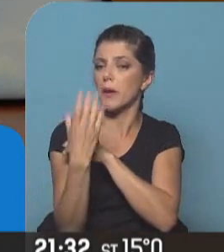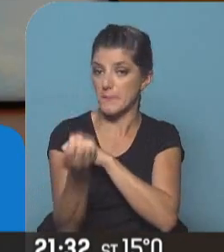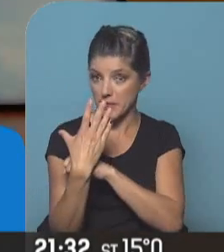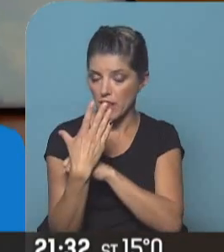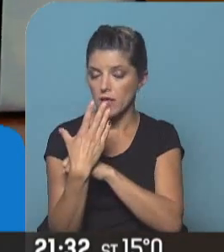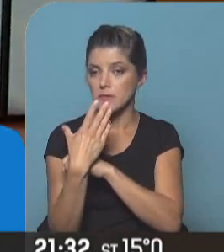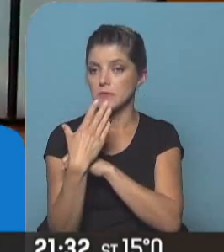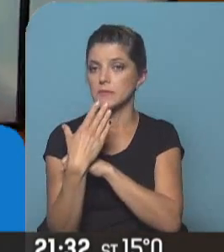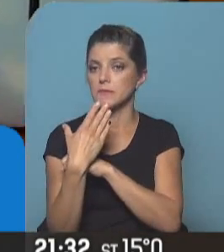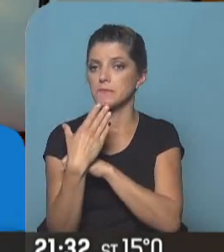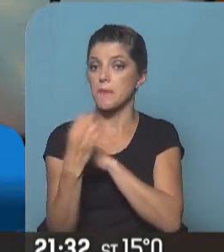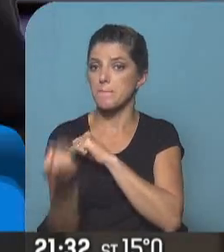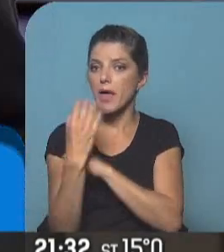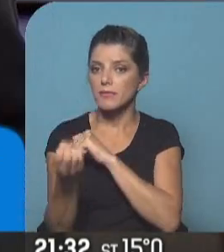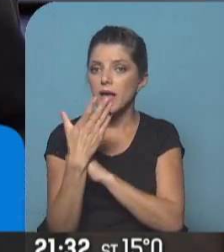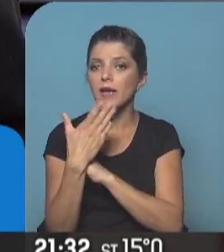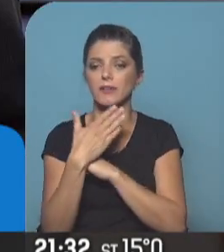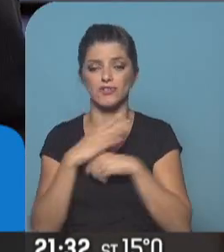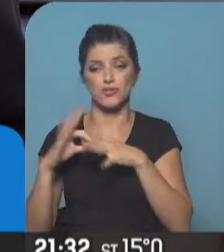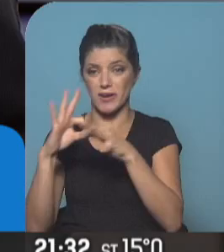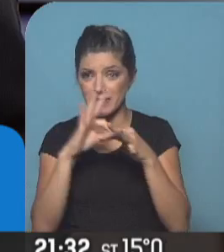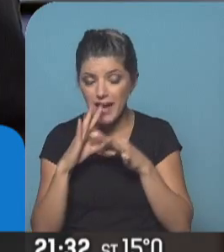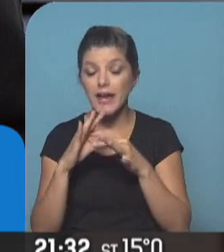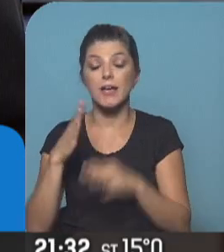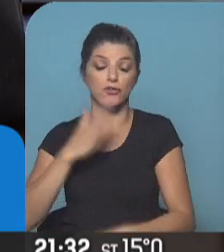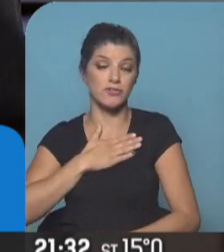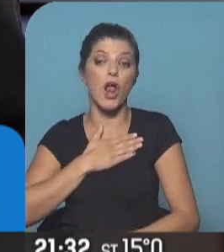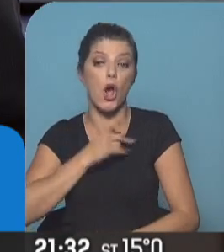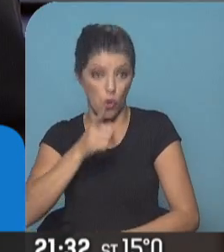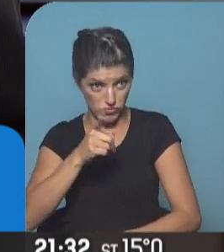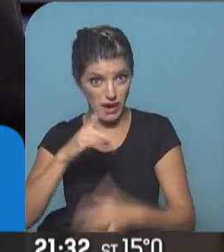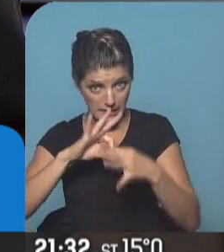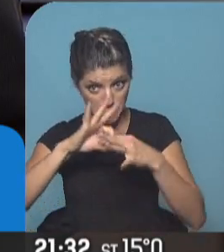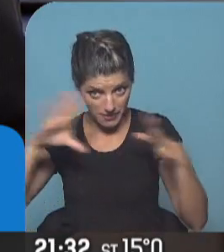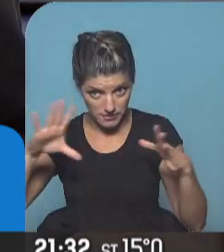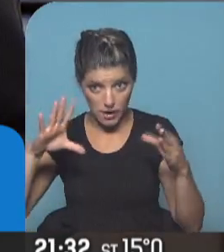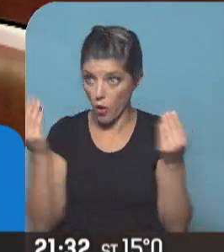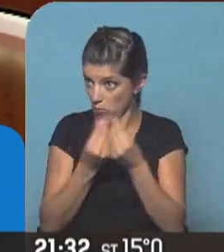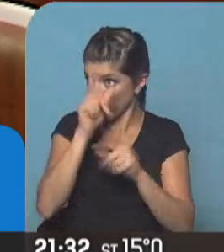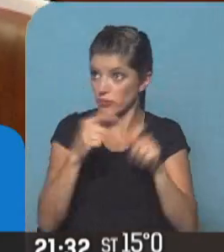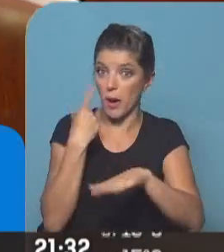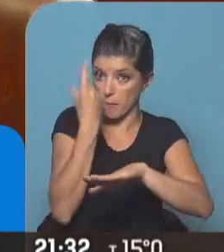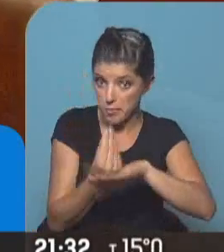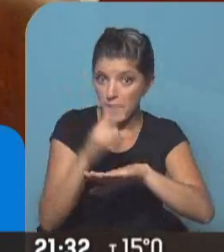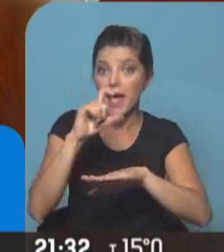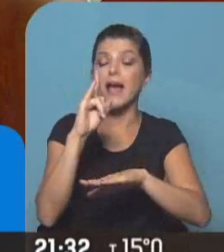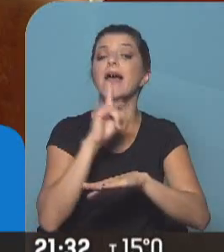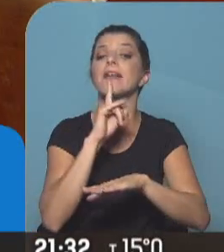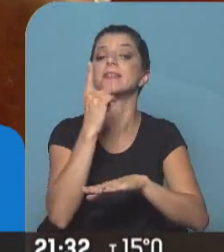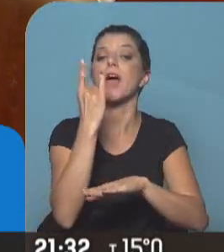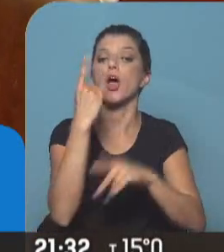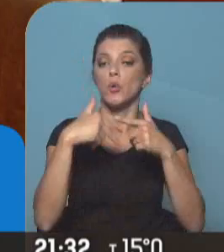que me mandan mensajes de solidaridad que no están a favor de la independencia como muchos catalanes tampoco están a favor de la independencia